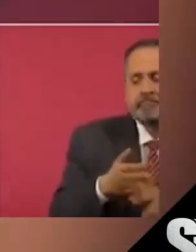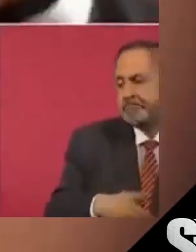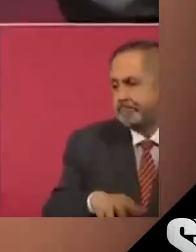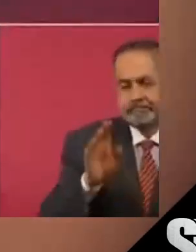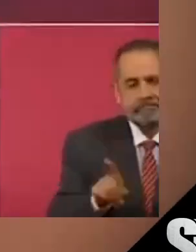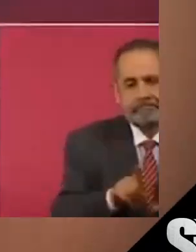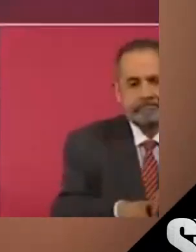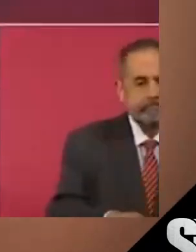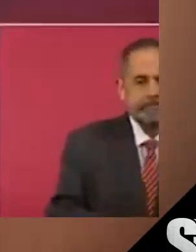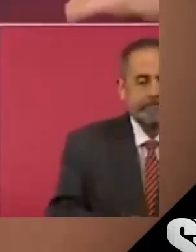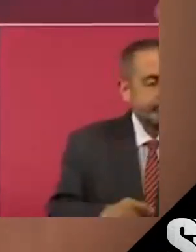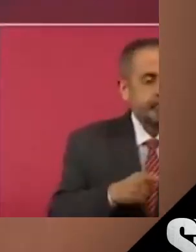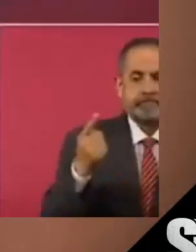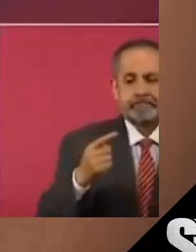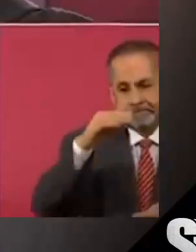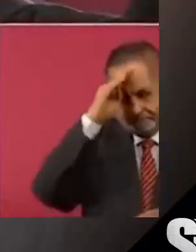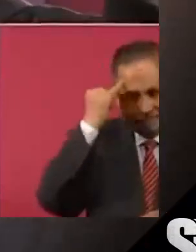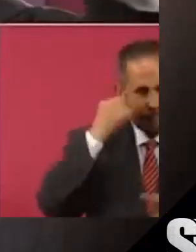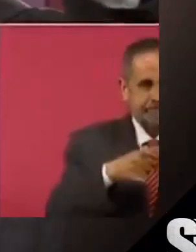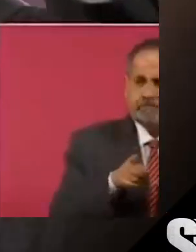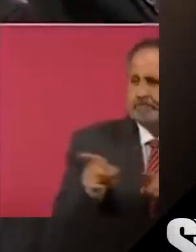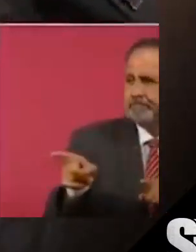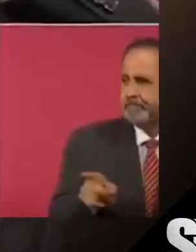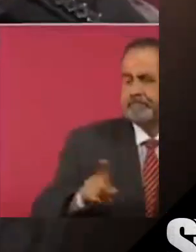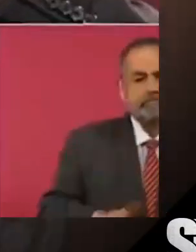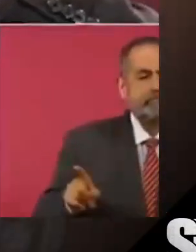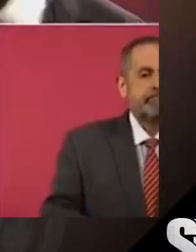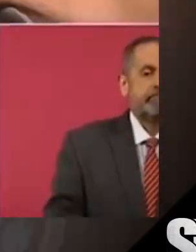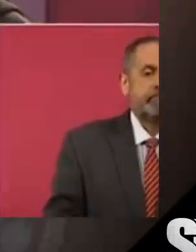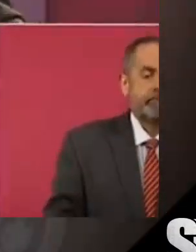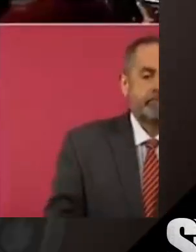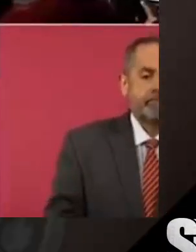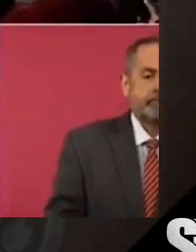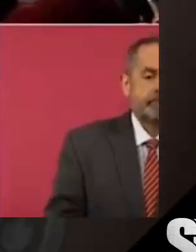Son posiciones distintas, contrapuestas.